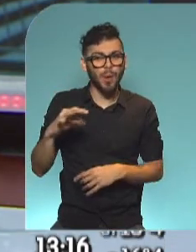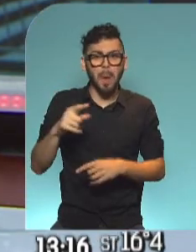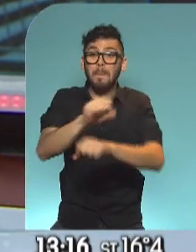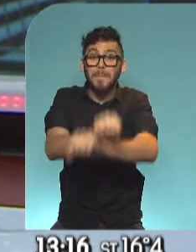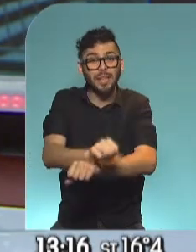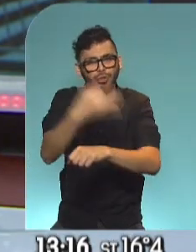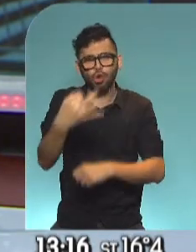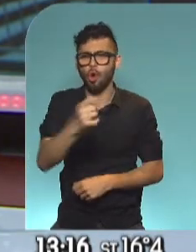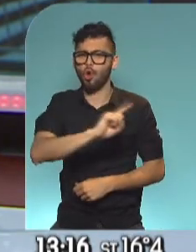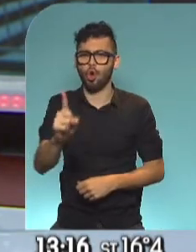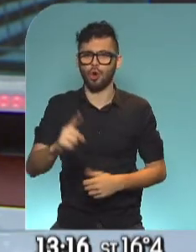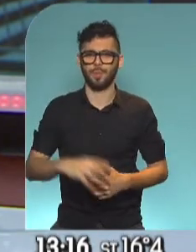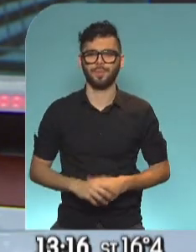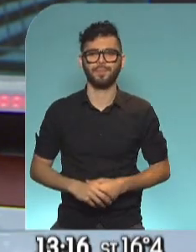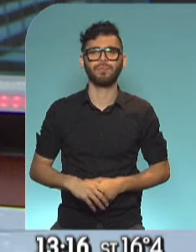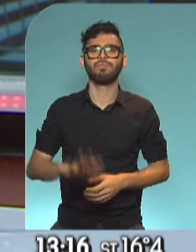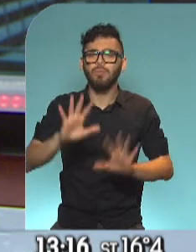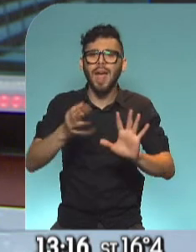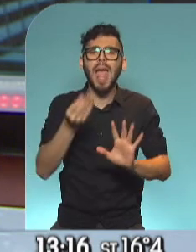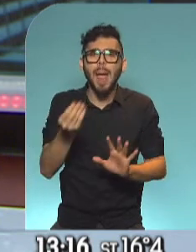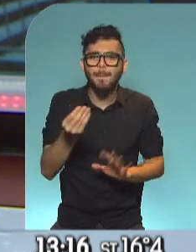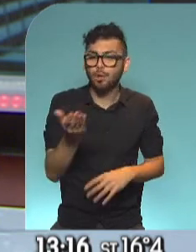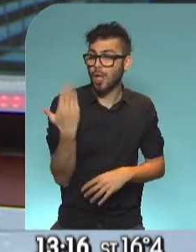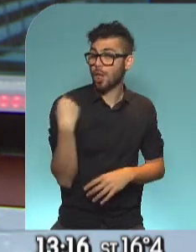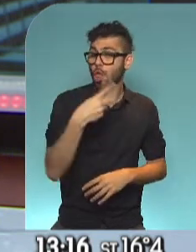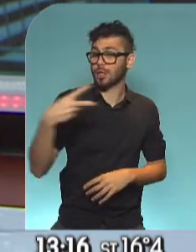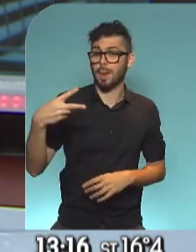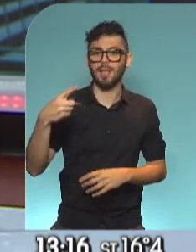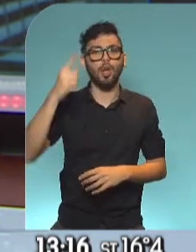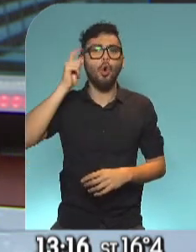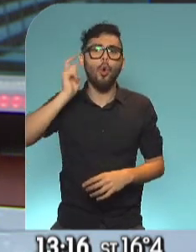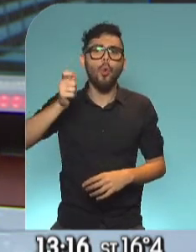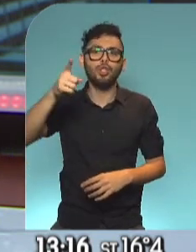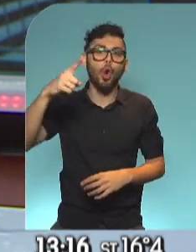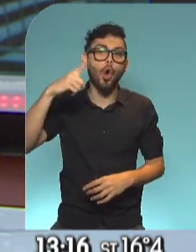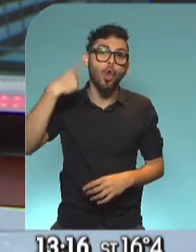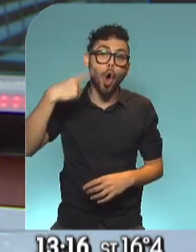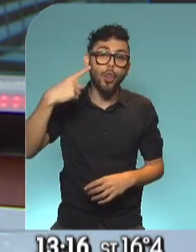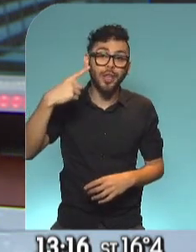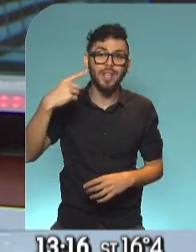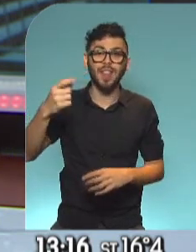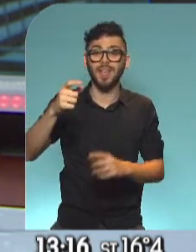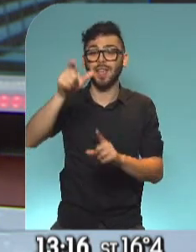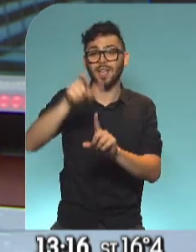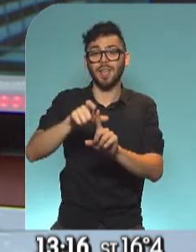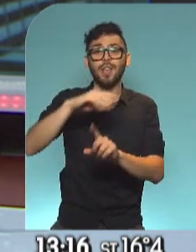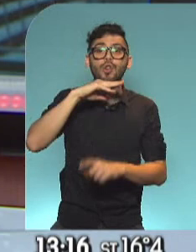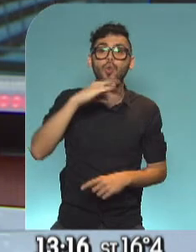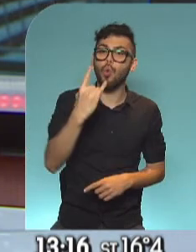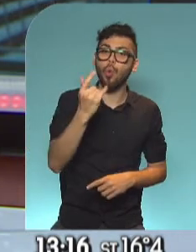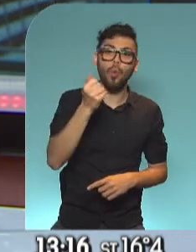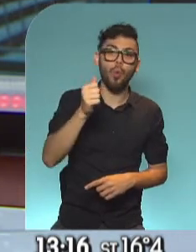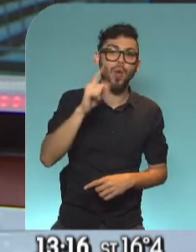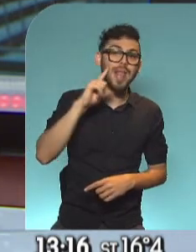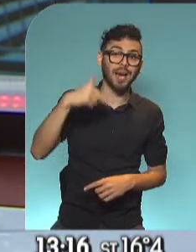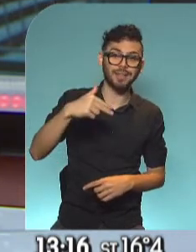Bueno, ¿qué es lo que pasó? Hace 2 semanas se reactivó el juicio en Londres, el pedido de extradición a Julian Assange, y es por eso que salieron muy